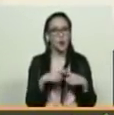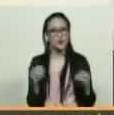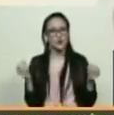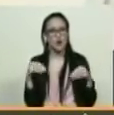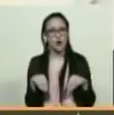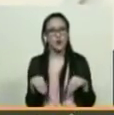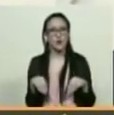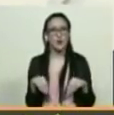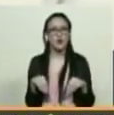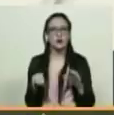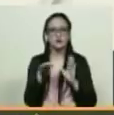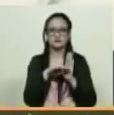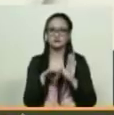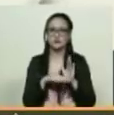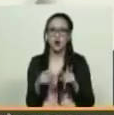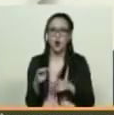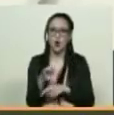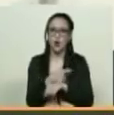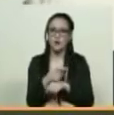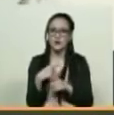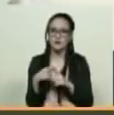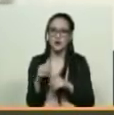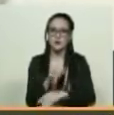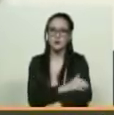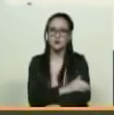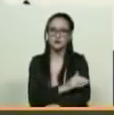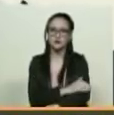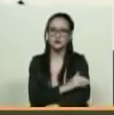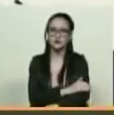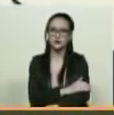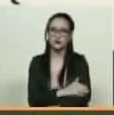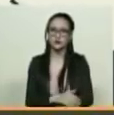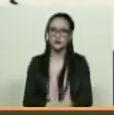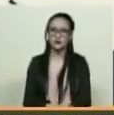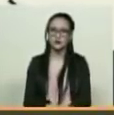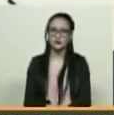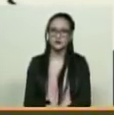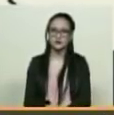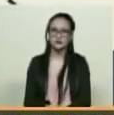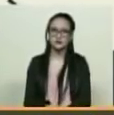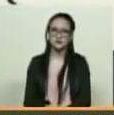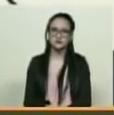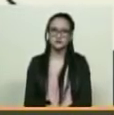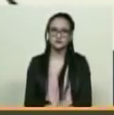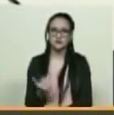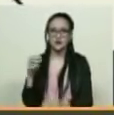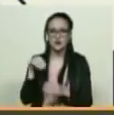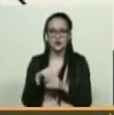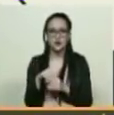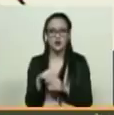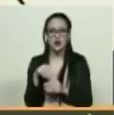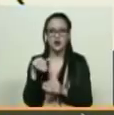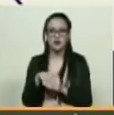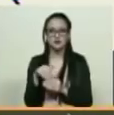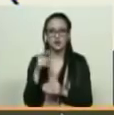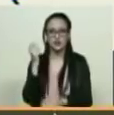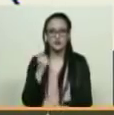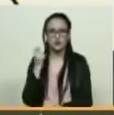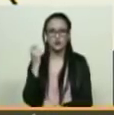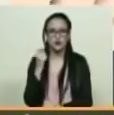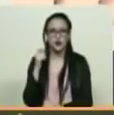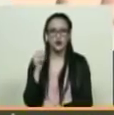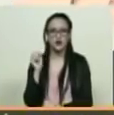documento suscrito entre gobierno y oposición expone que se incluyan las elecciones a diputados a la Asamblea